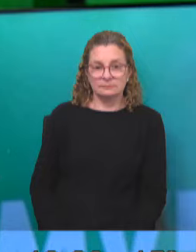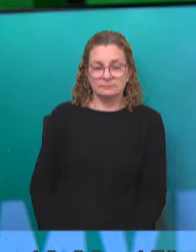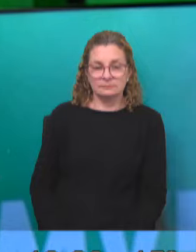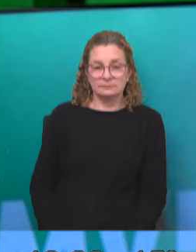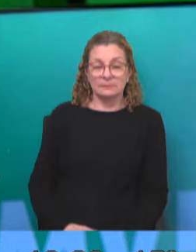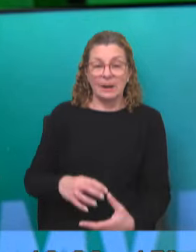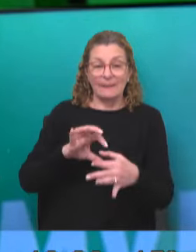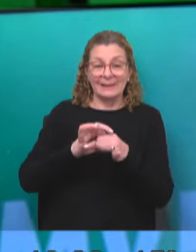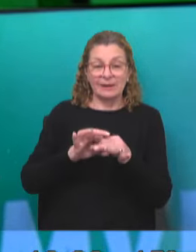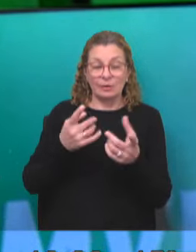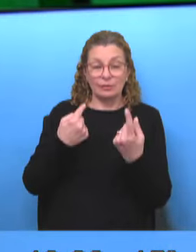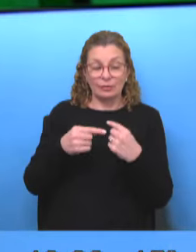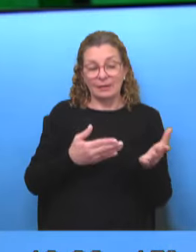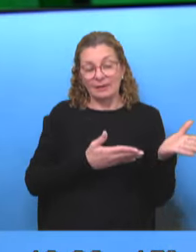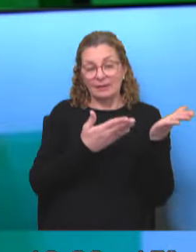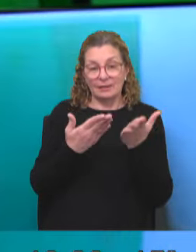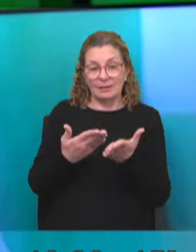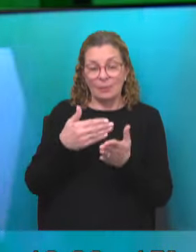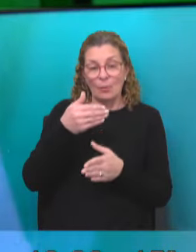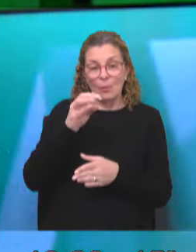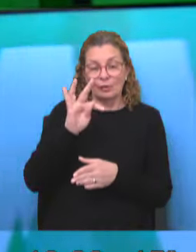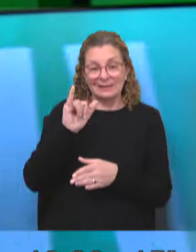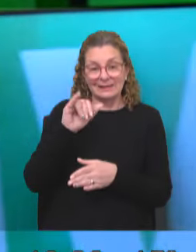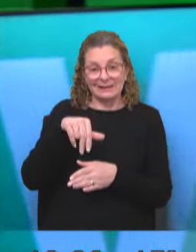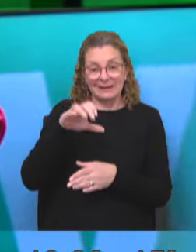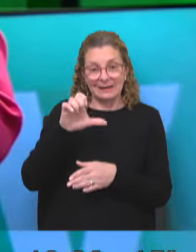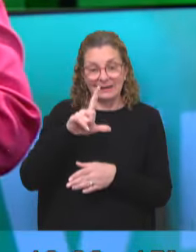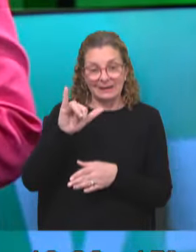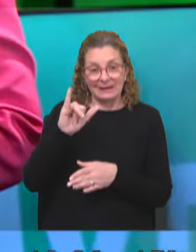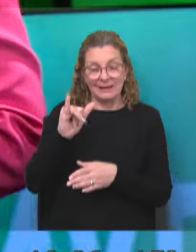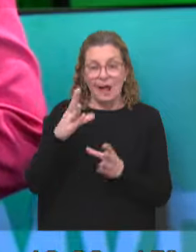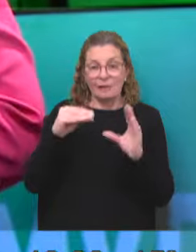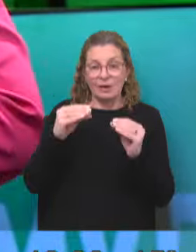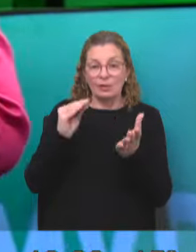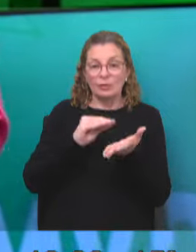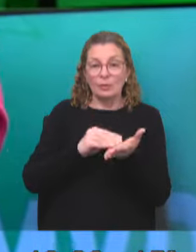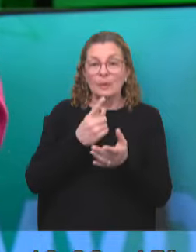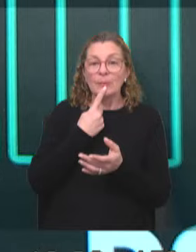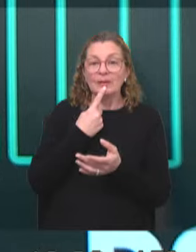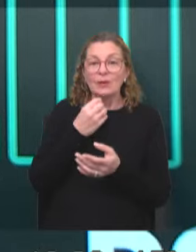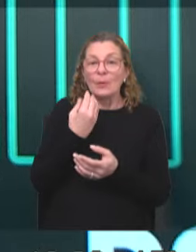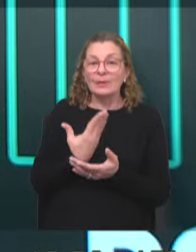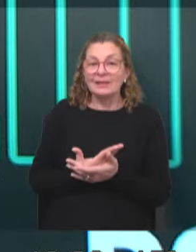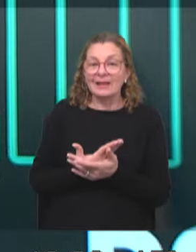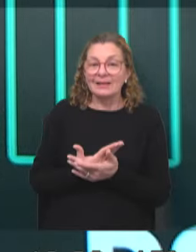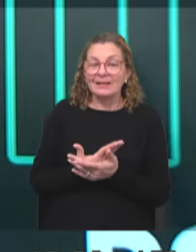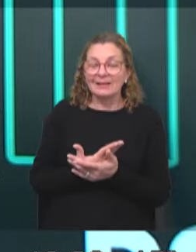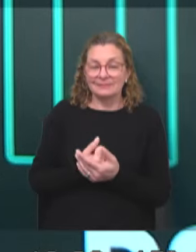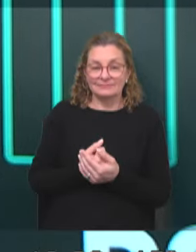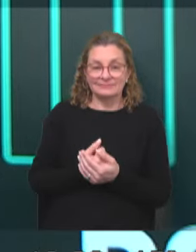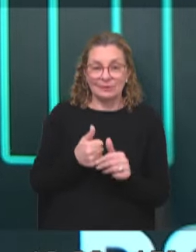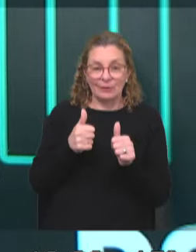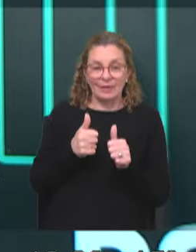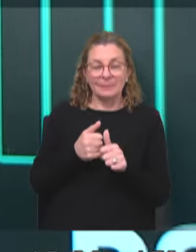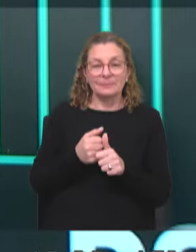y es miércoles y por eso recibimos a Eduardo botinelli con su columna sobre política tenemos varios temas para hablar cómo estás Eduardo Qué tal Cómo estás Todo